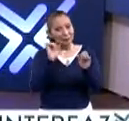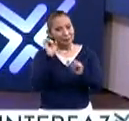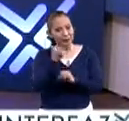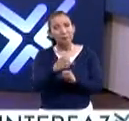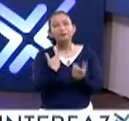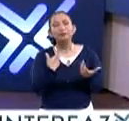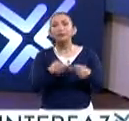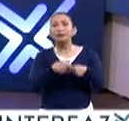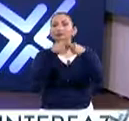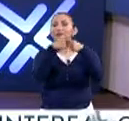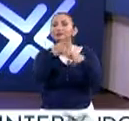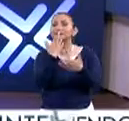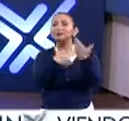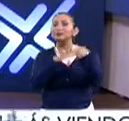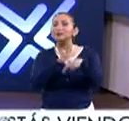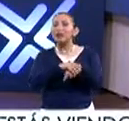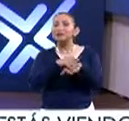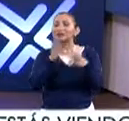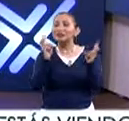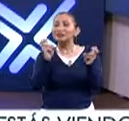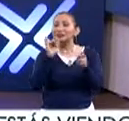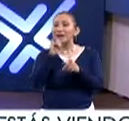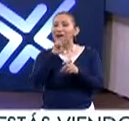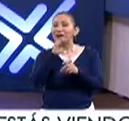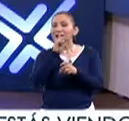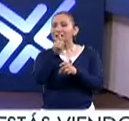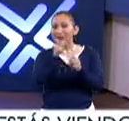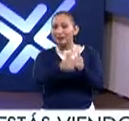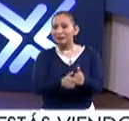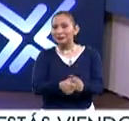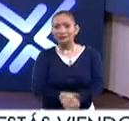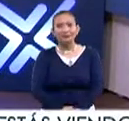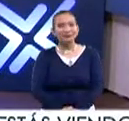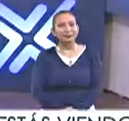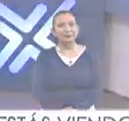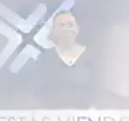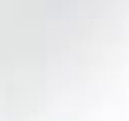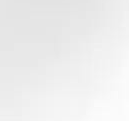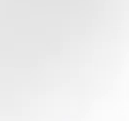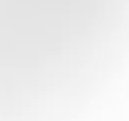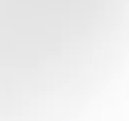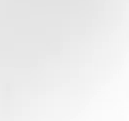vamos a hacer una breve pausa y regresamos con más temas en interfaz no se vaya